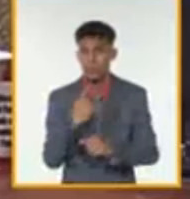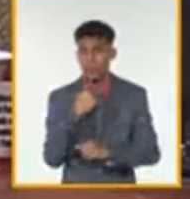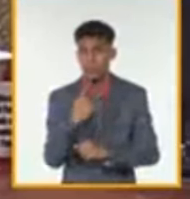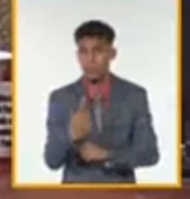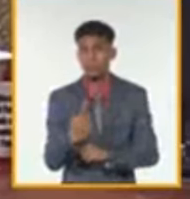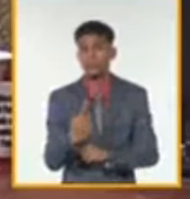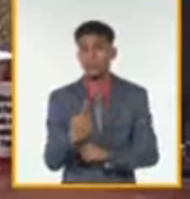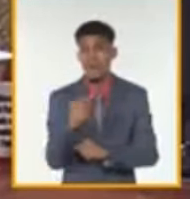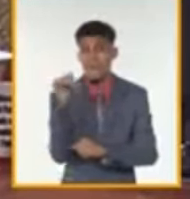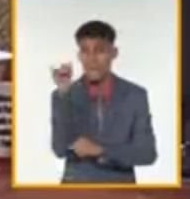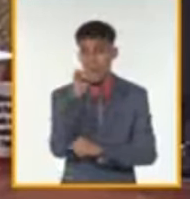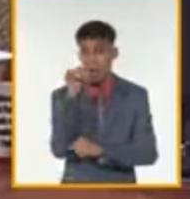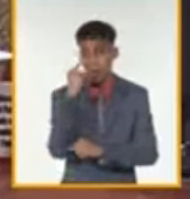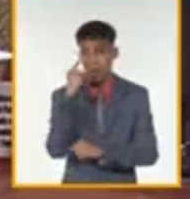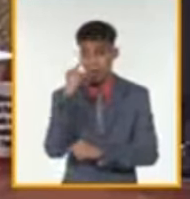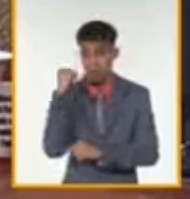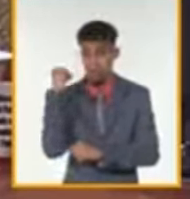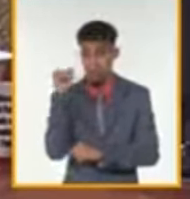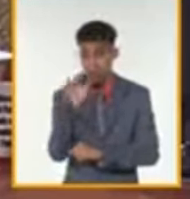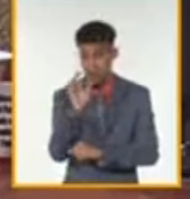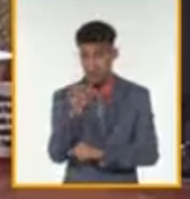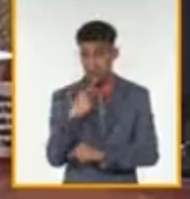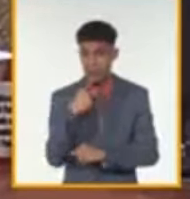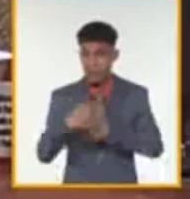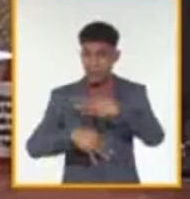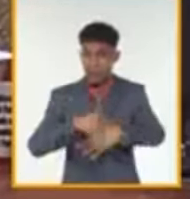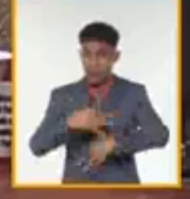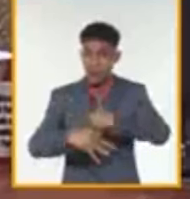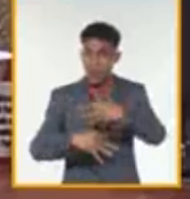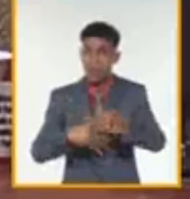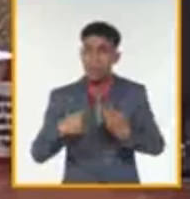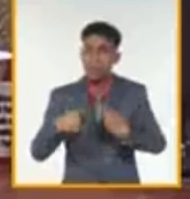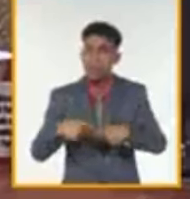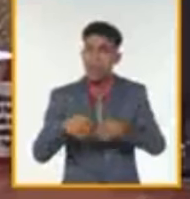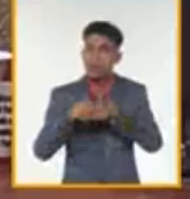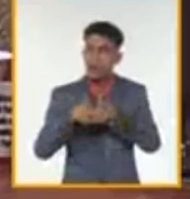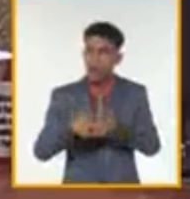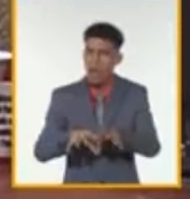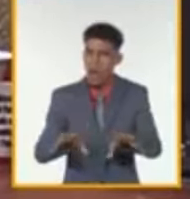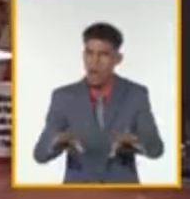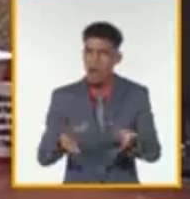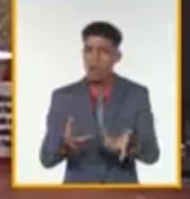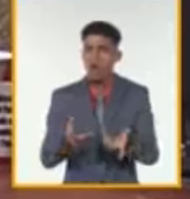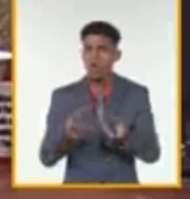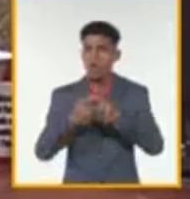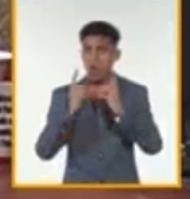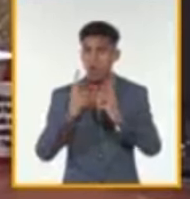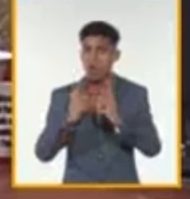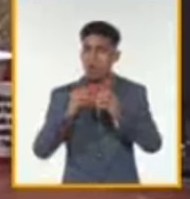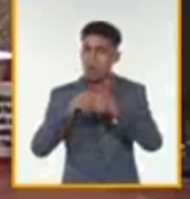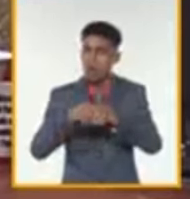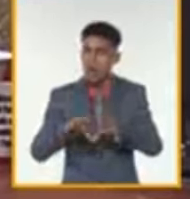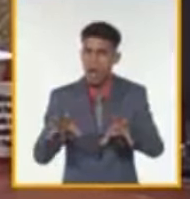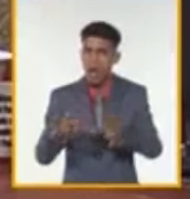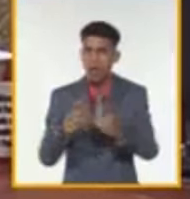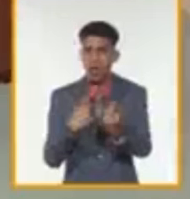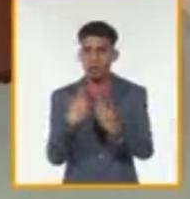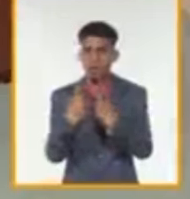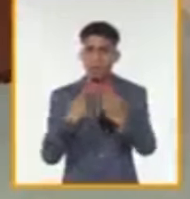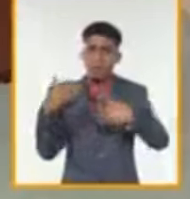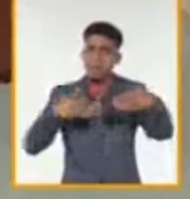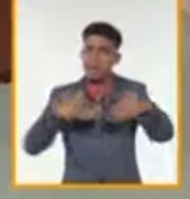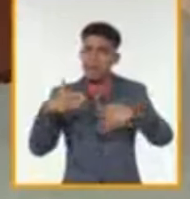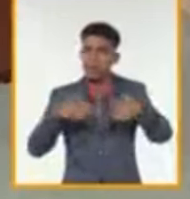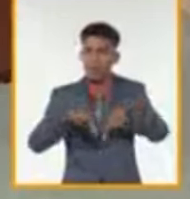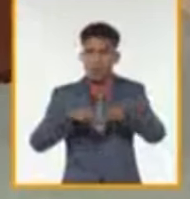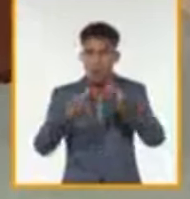espos hace un un momento queríamos que fuera un ejercicio creíble crítico pero participativo donde todo el